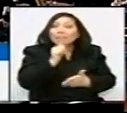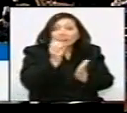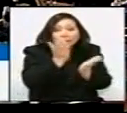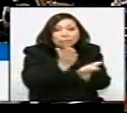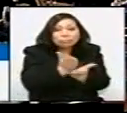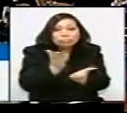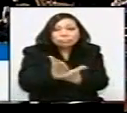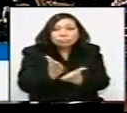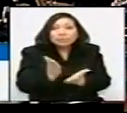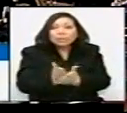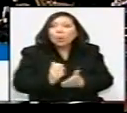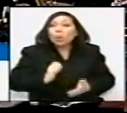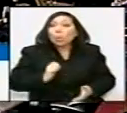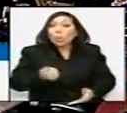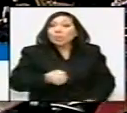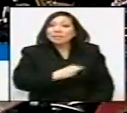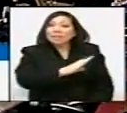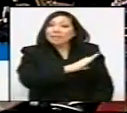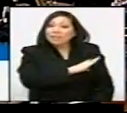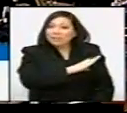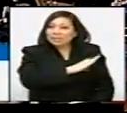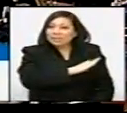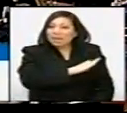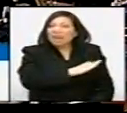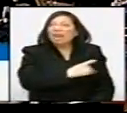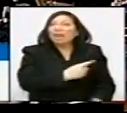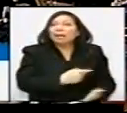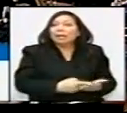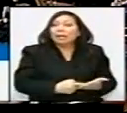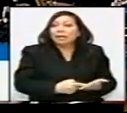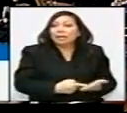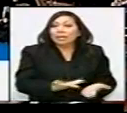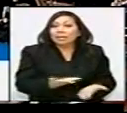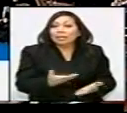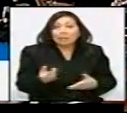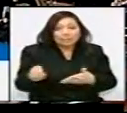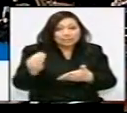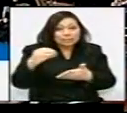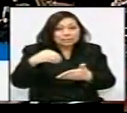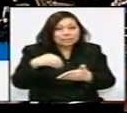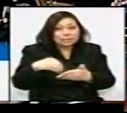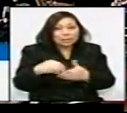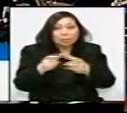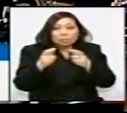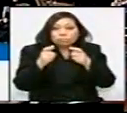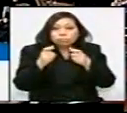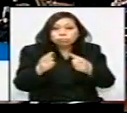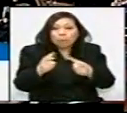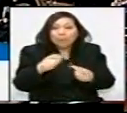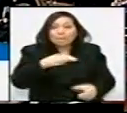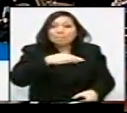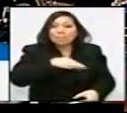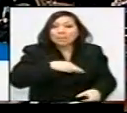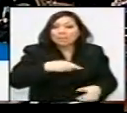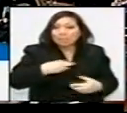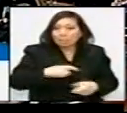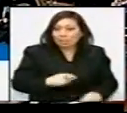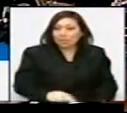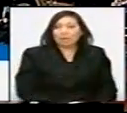disciplinarias de jueces y fiscales gracias a la Autoridad Nacional de Integridad y control en el Ministerio